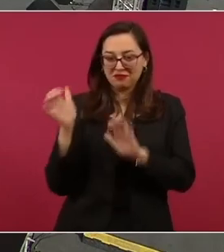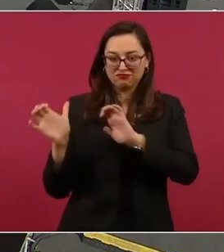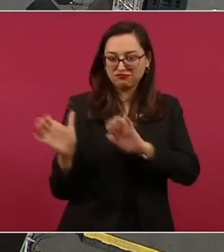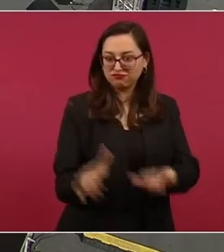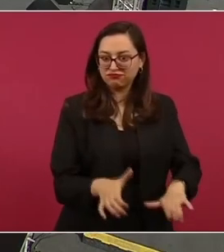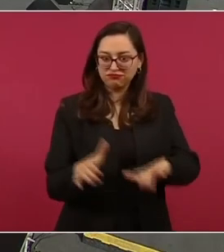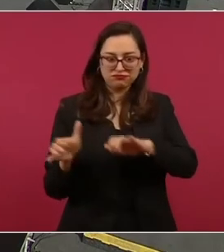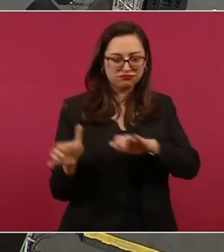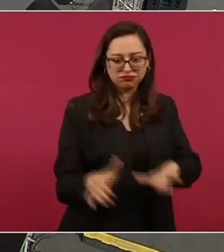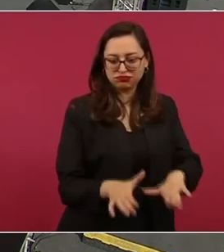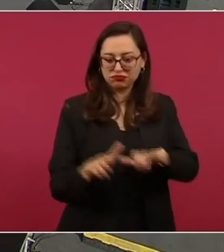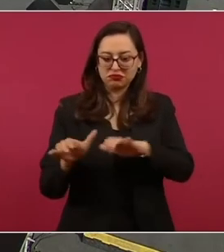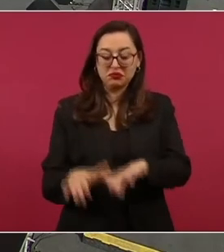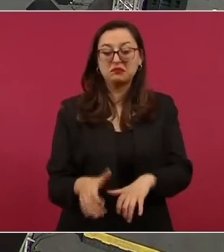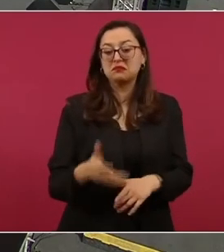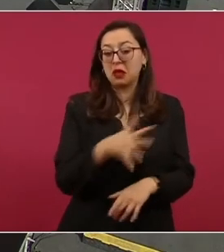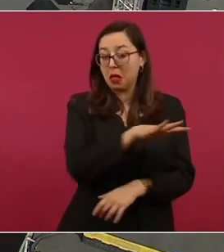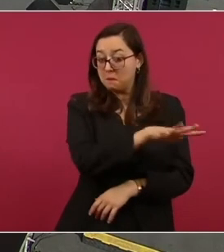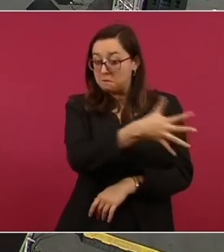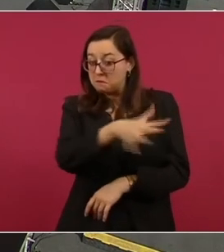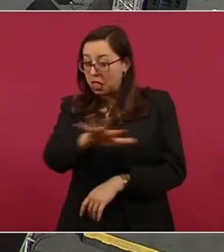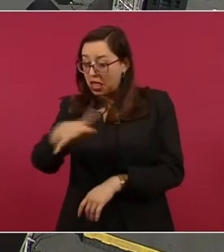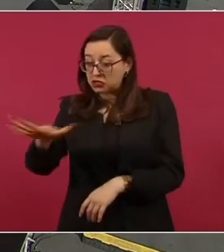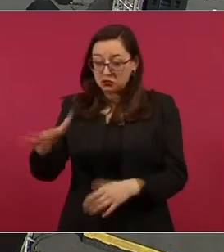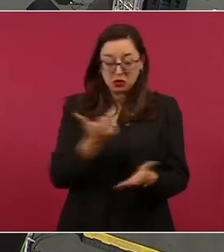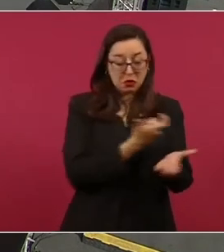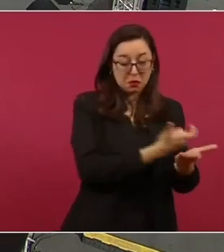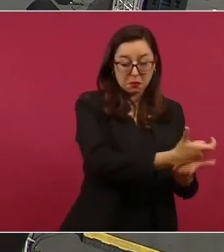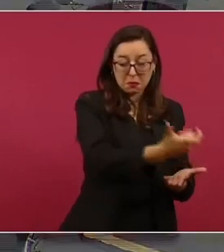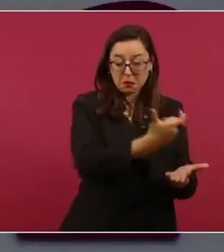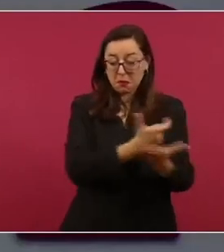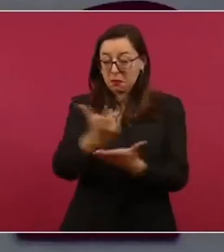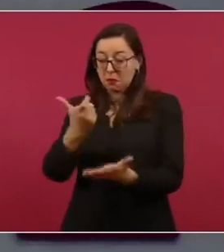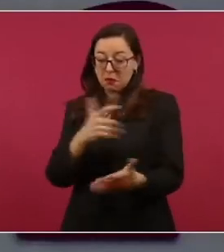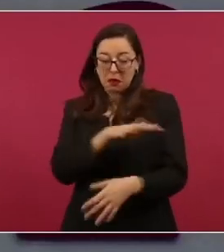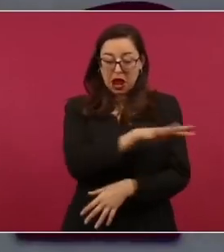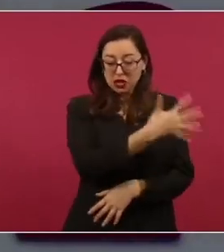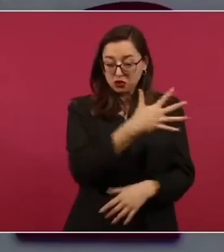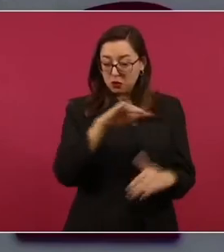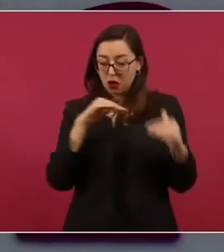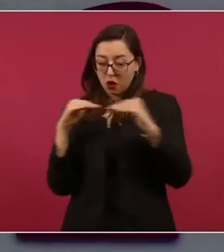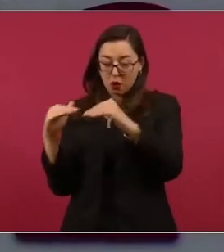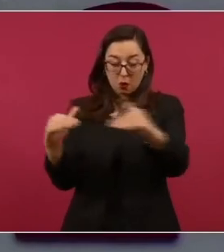salario promedio también histórico de